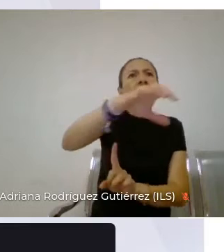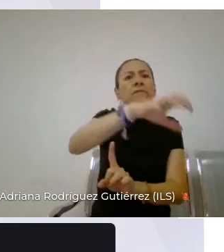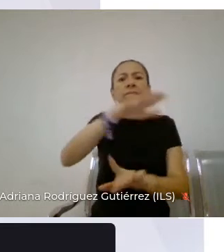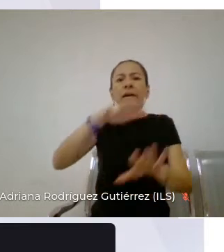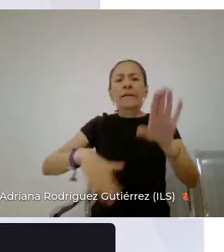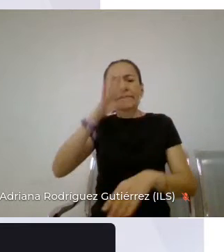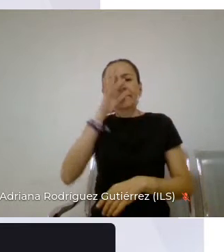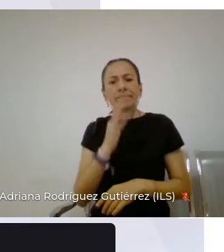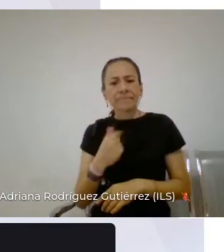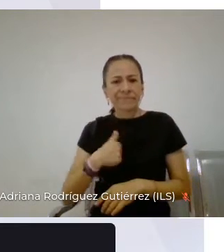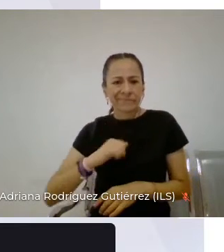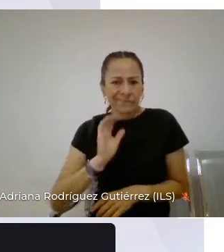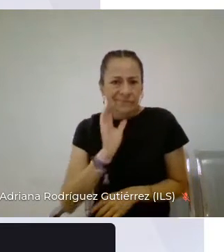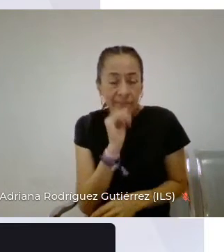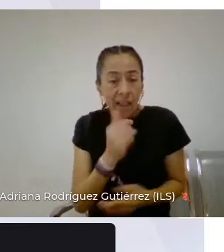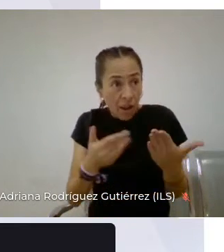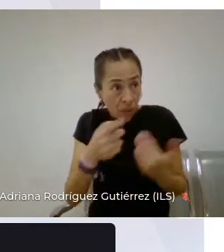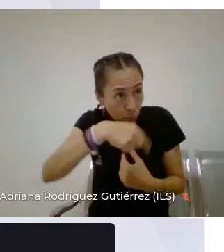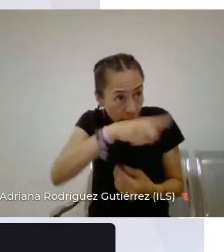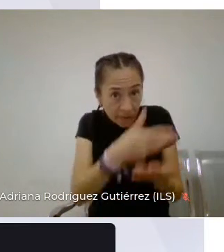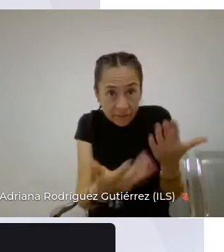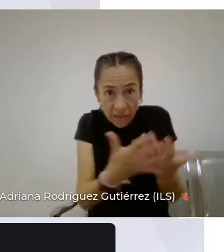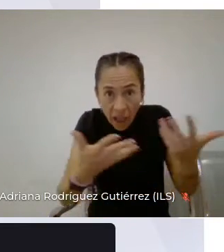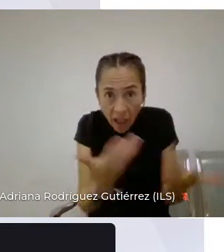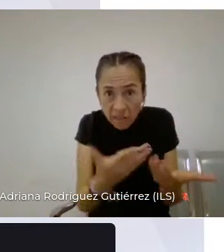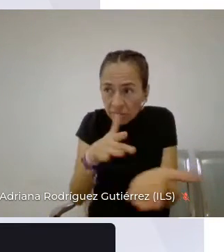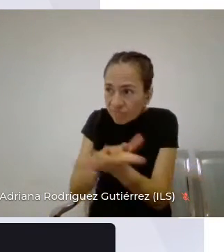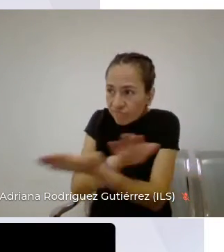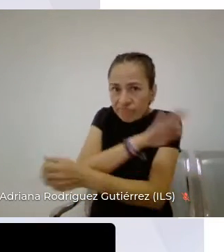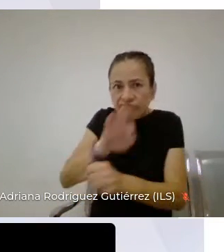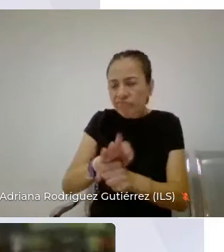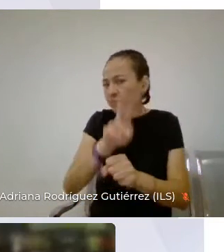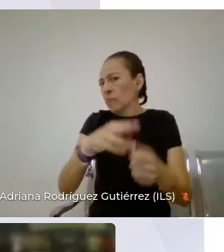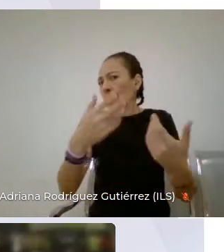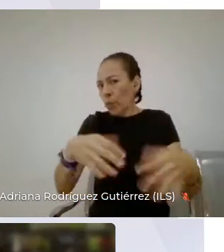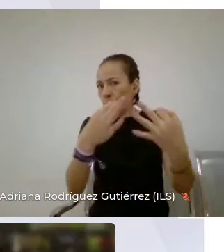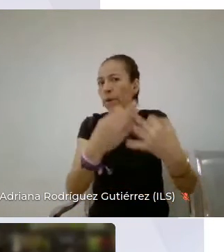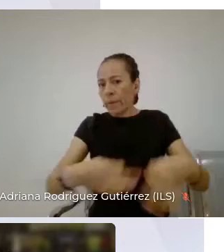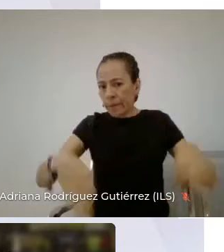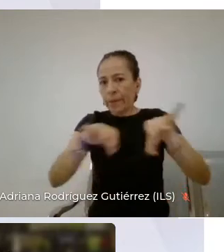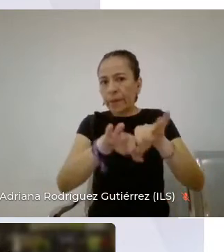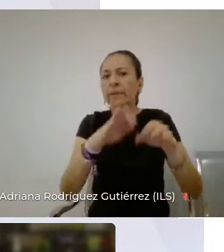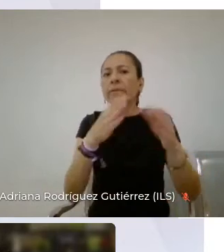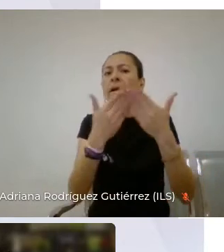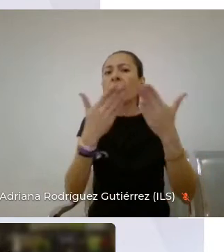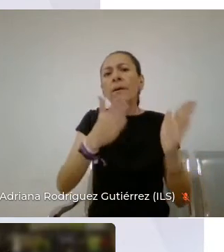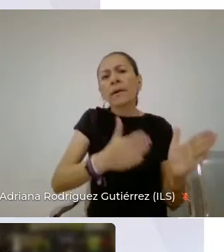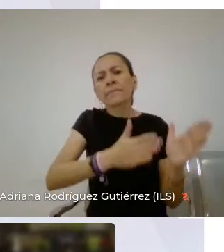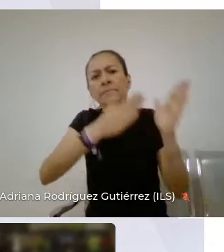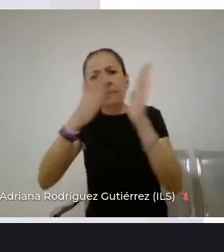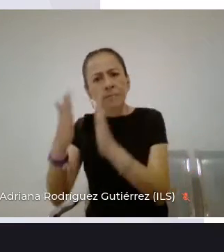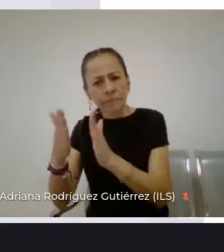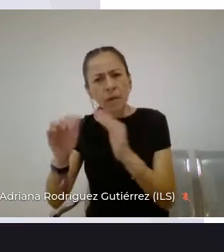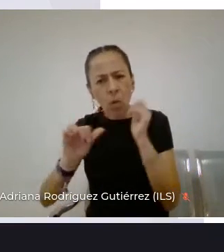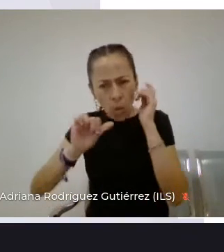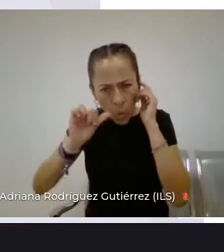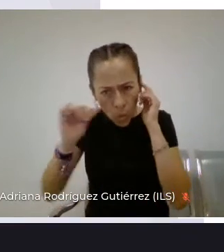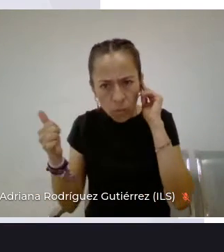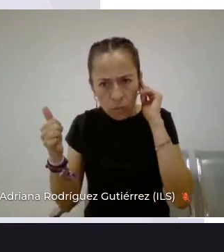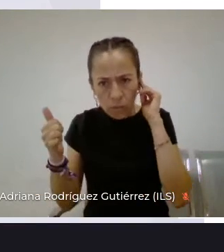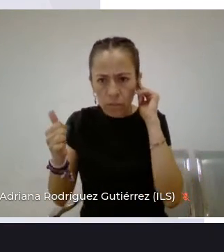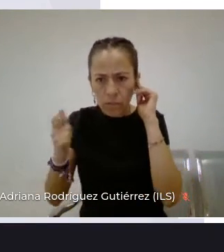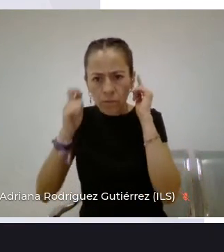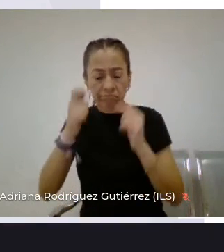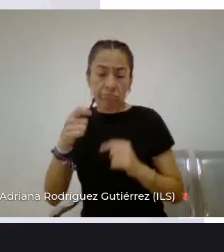tan importante. Pasamos ahora a otro caso también que tiene un